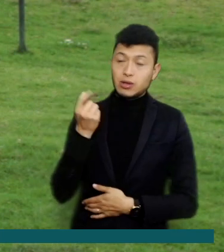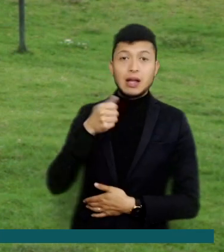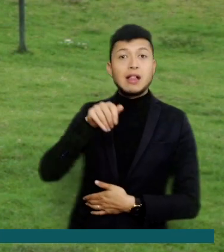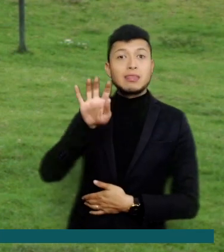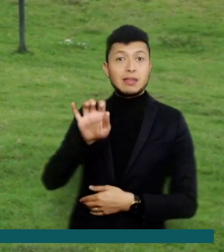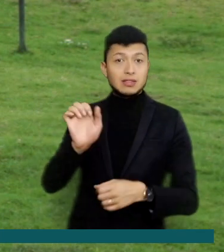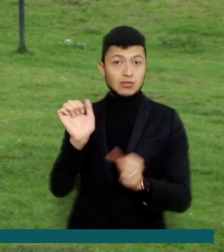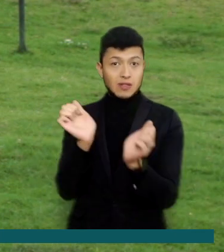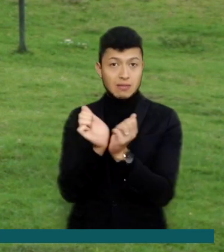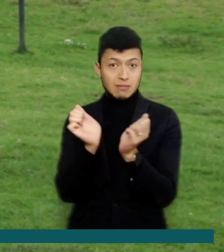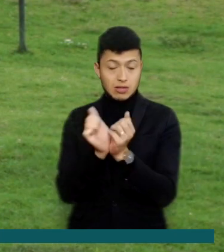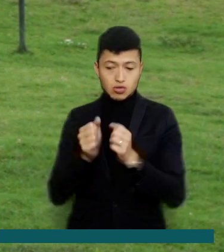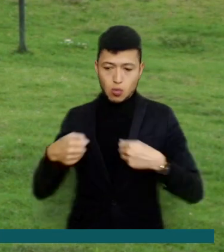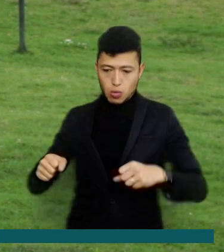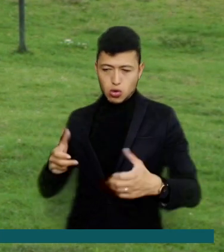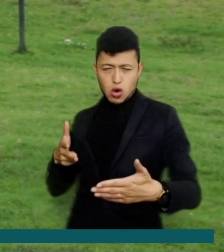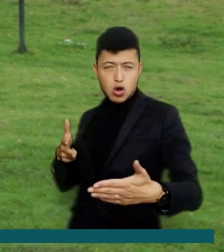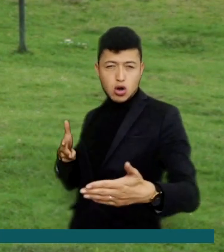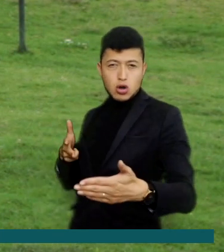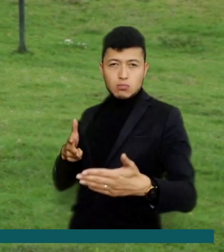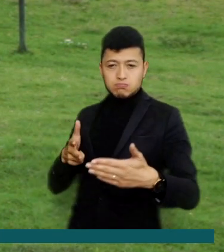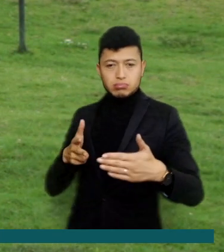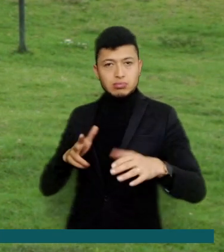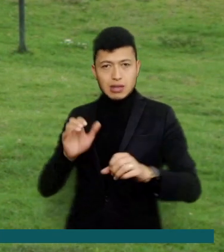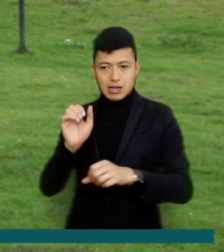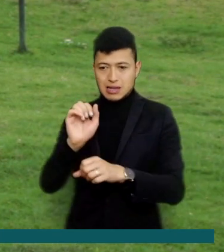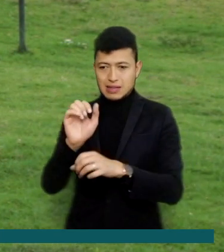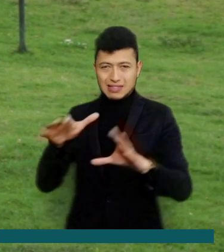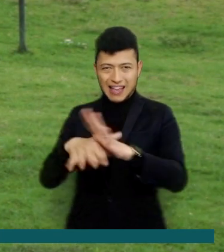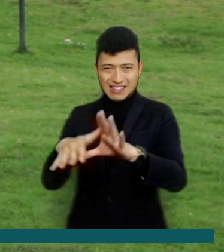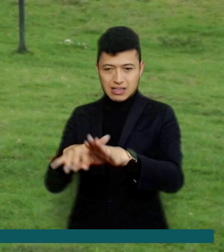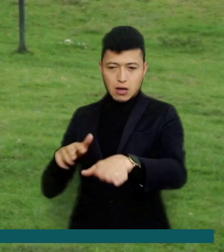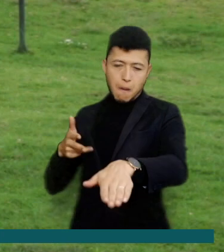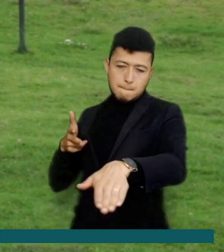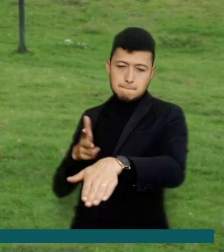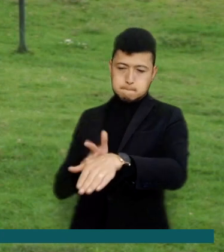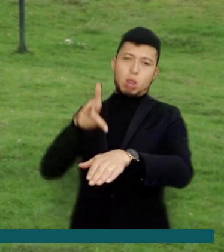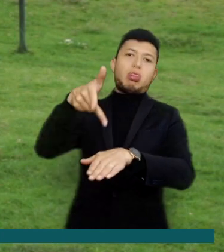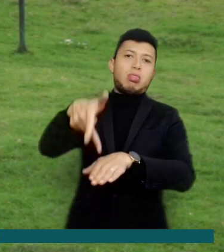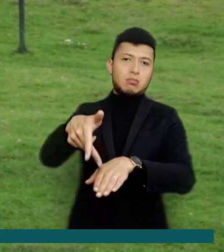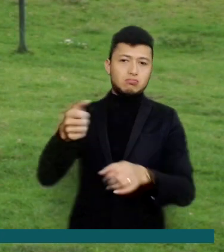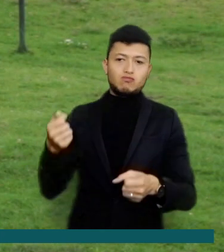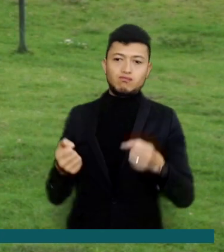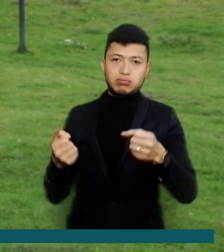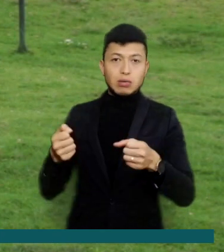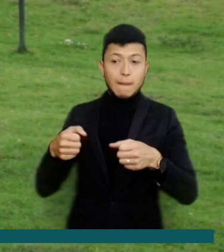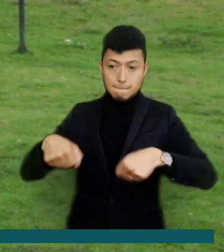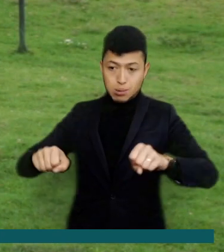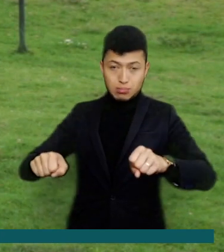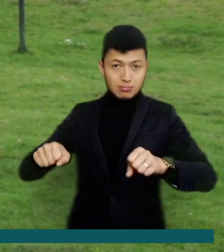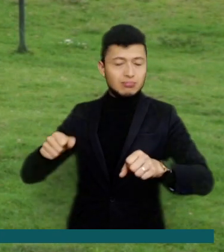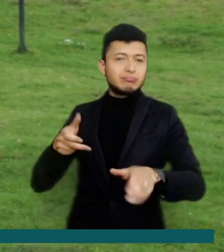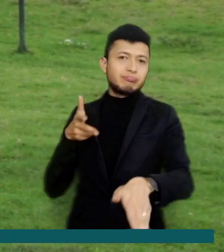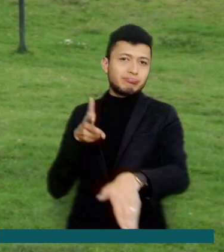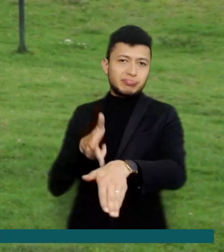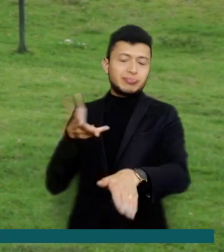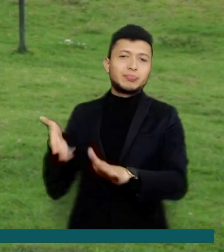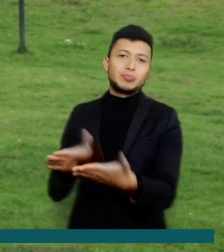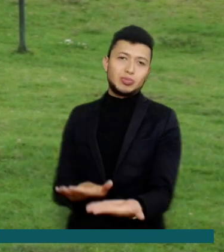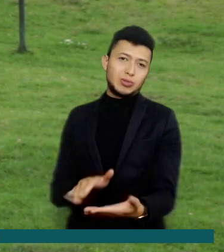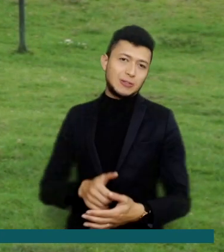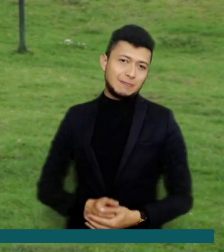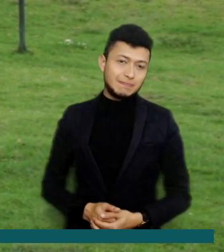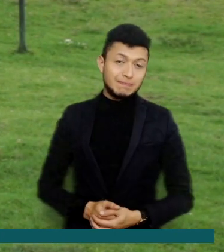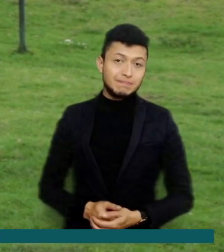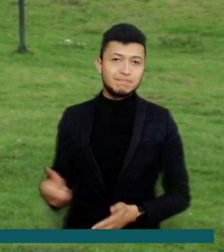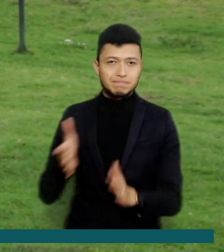19 de mayo, una motocicleta chocó contra la parte posterior de un vehículo tipo taxi, muriendo el conductor de la moto. Desde